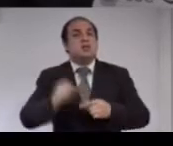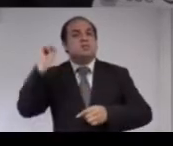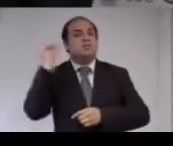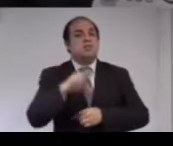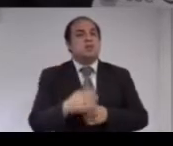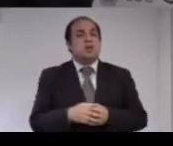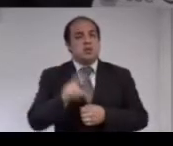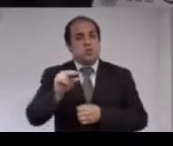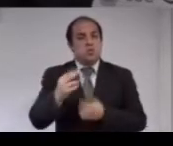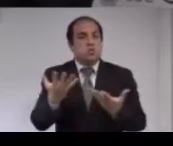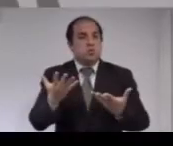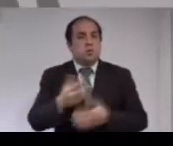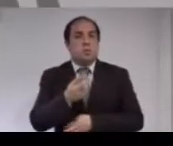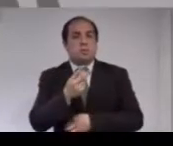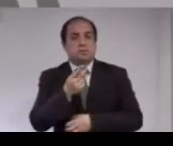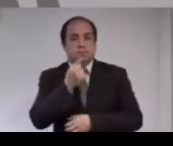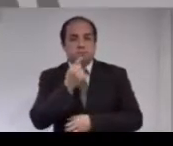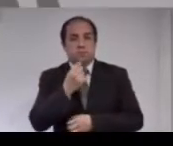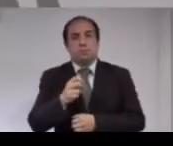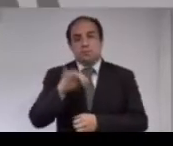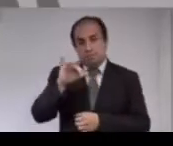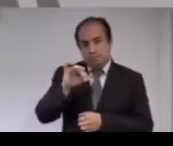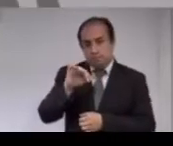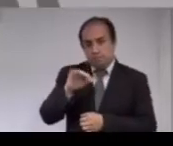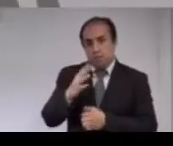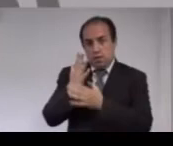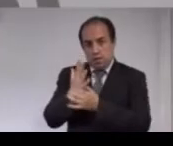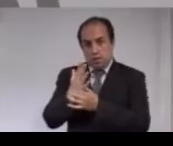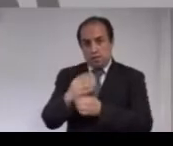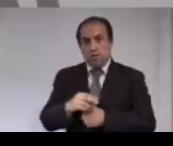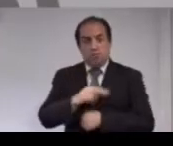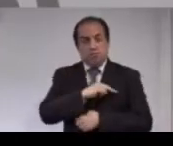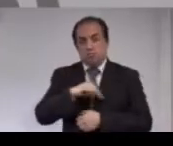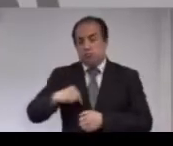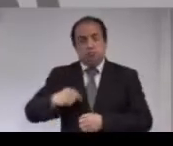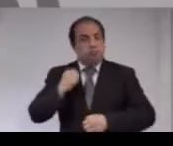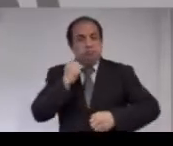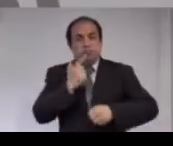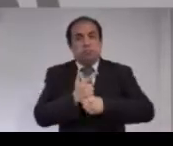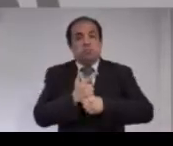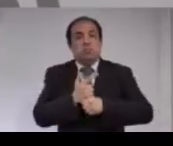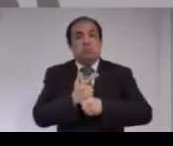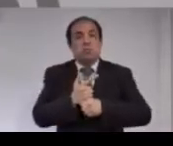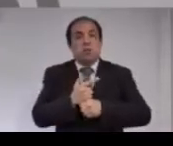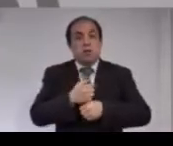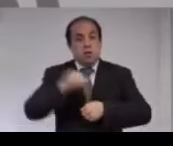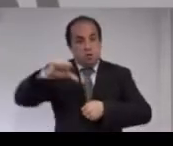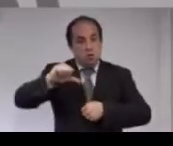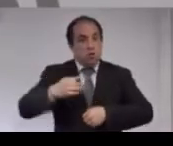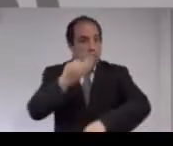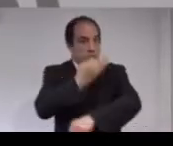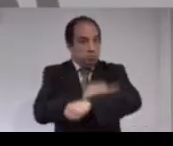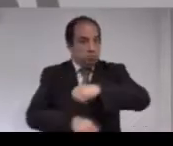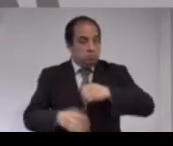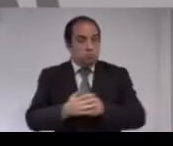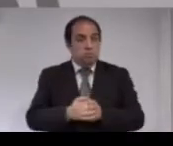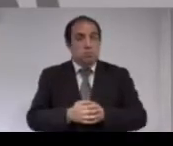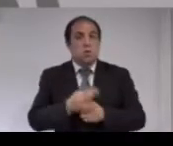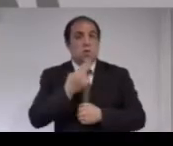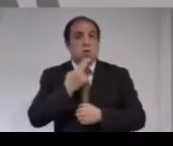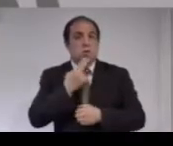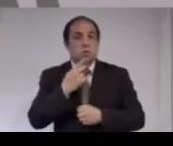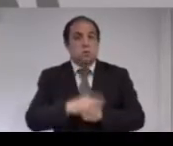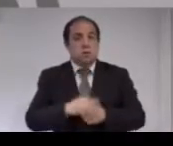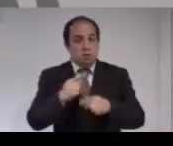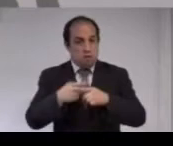policías. Sí, justo lo que decía, no hemos identificado a lo largo de esta tarde la utilización